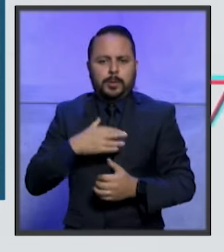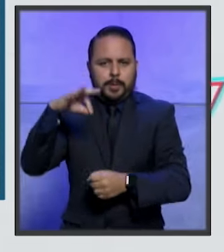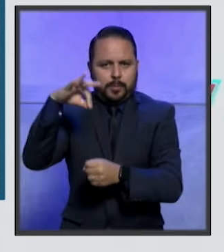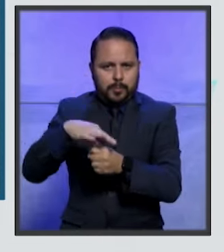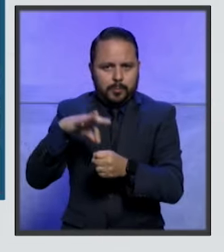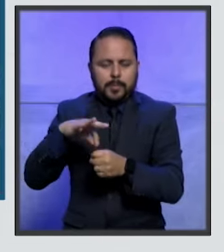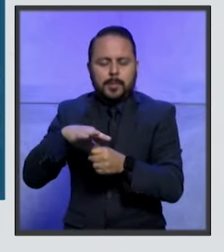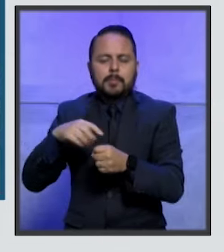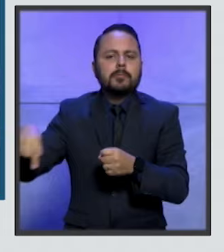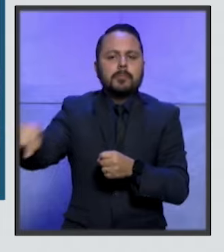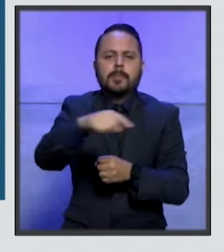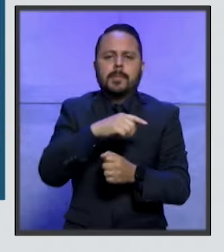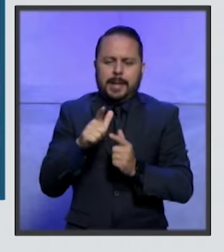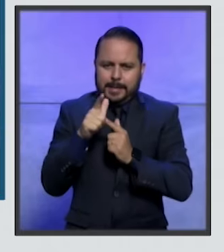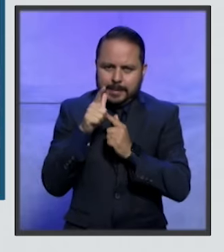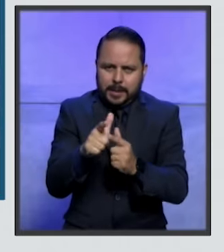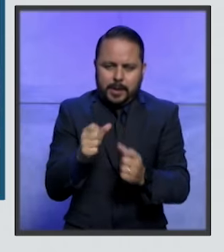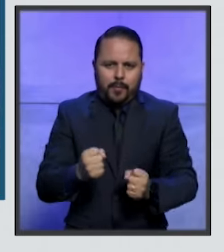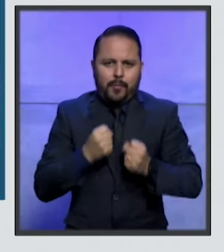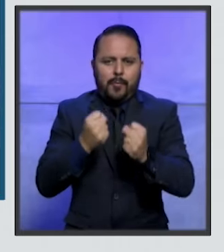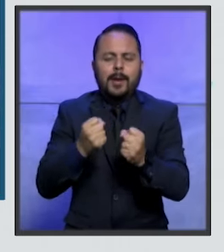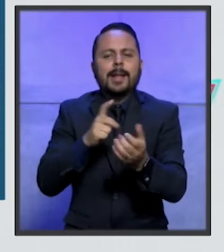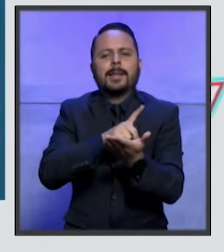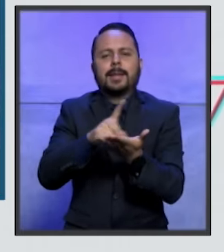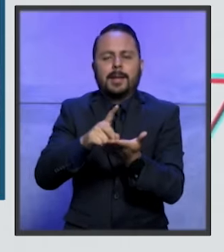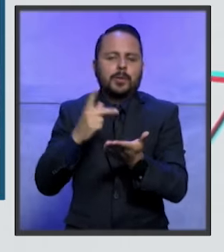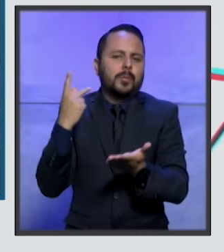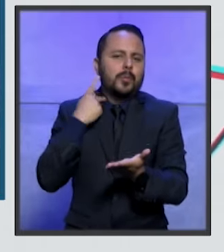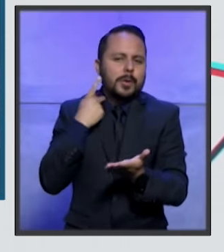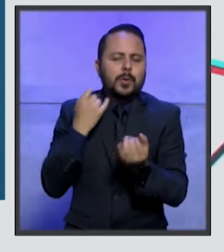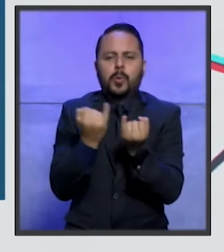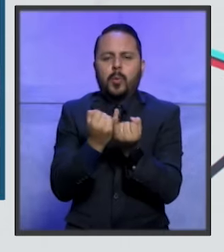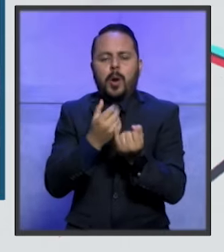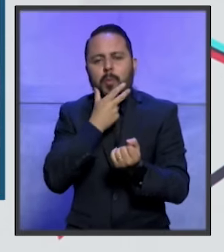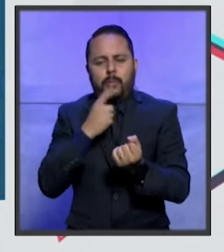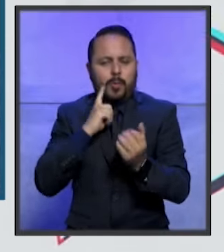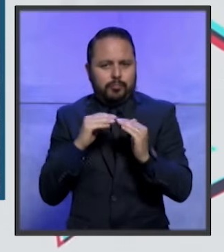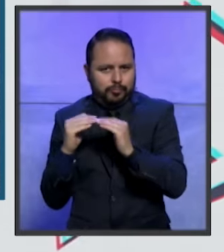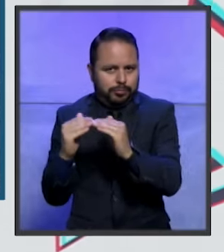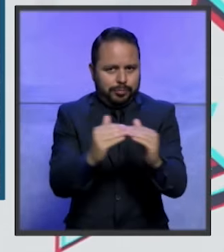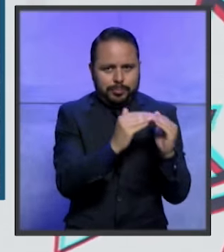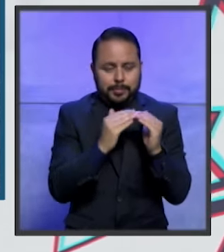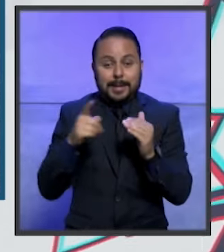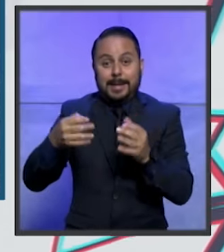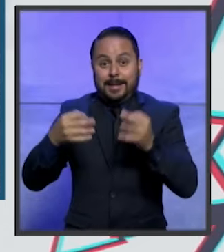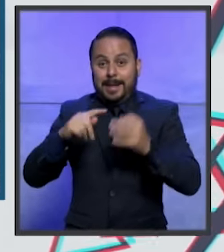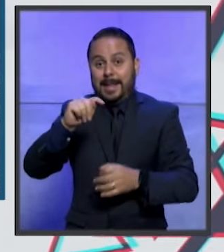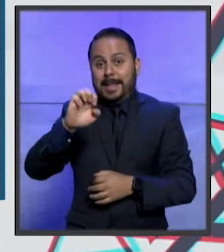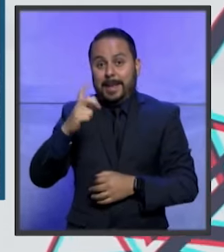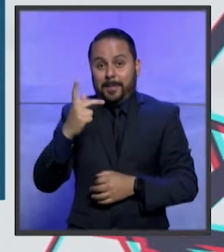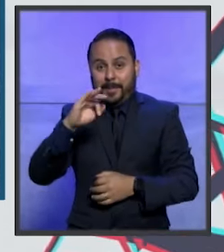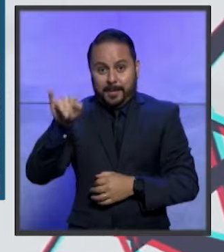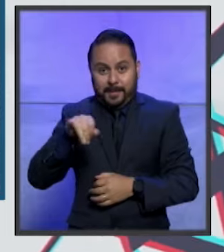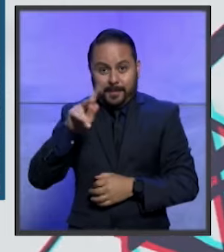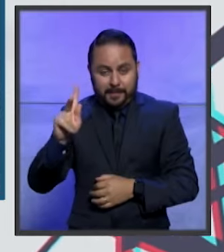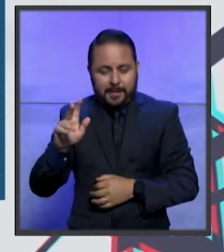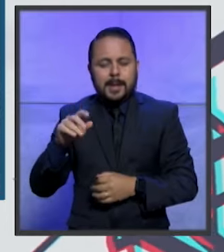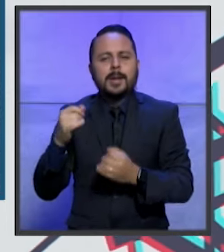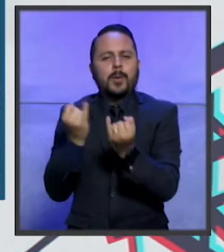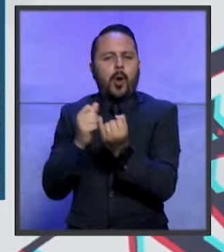electoral para consolidar los derechos políticos de las mujeres y la paridad de género el tribunal electoral del poder judicial de la